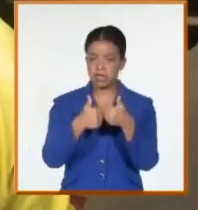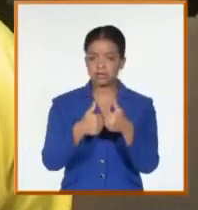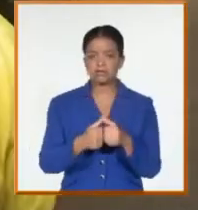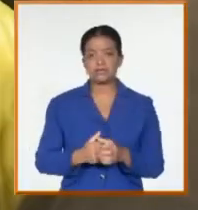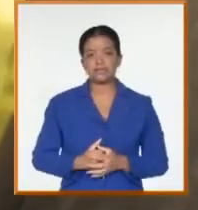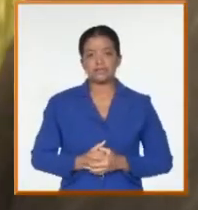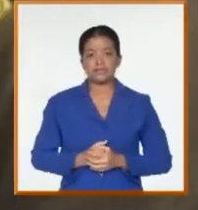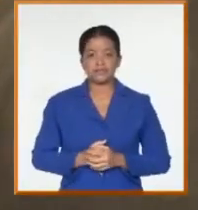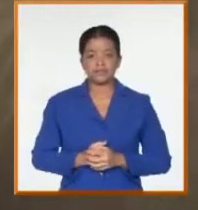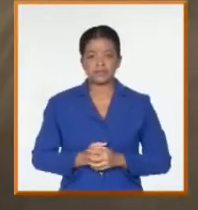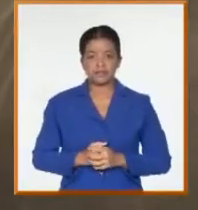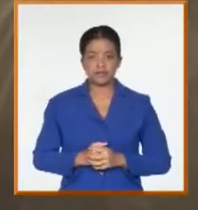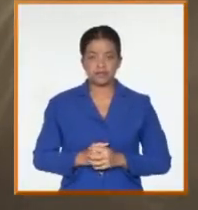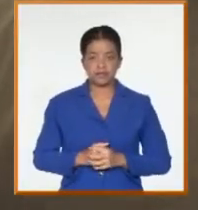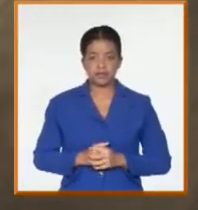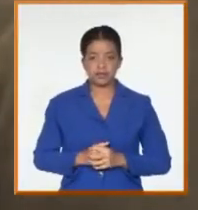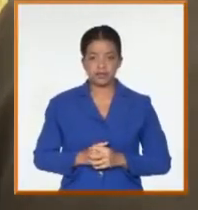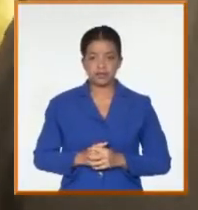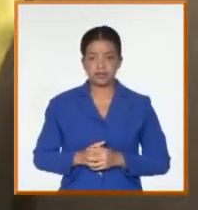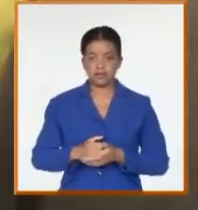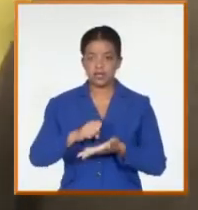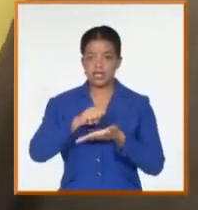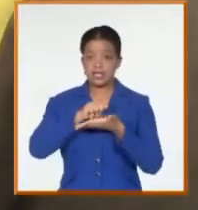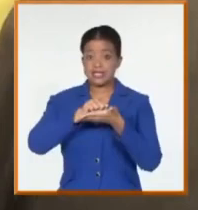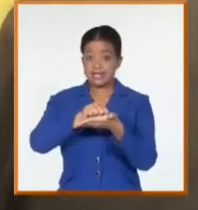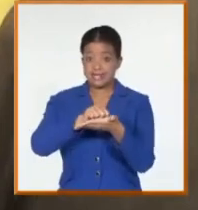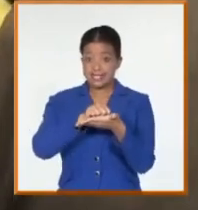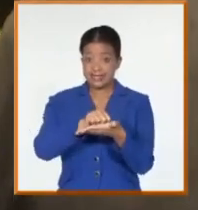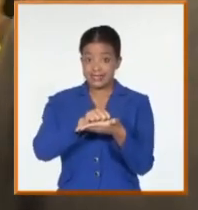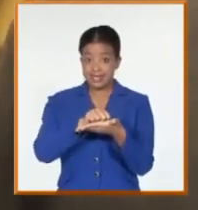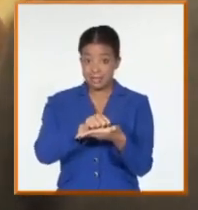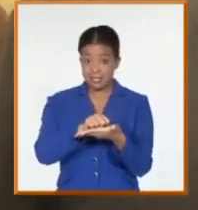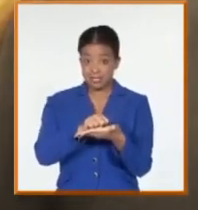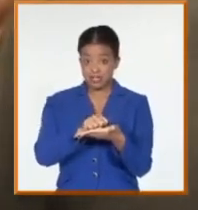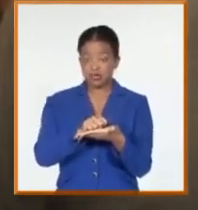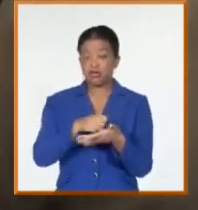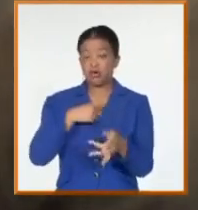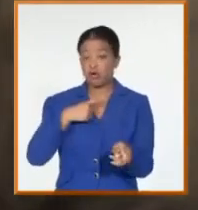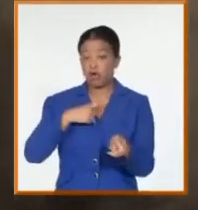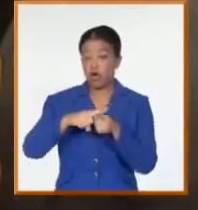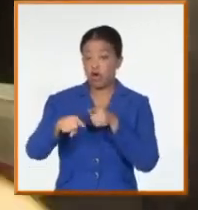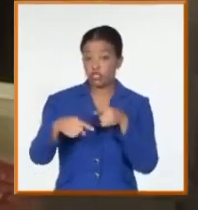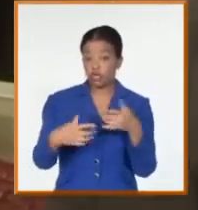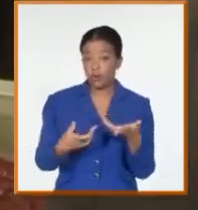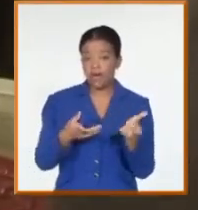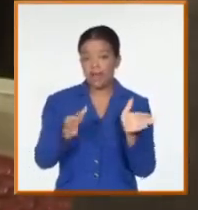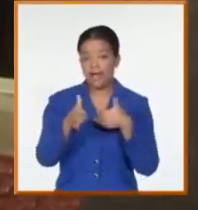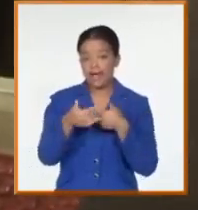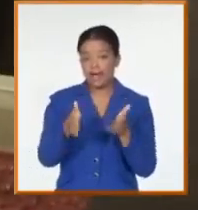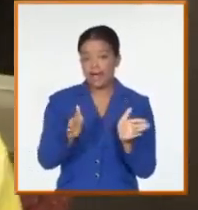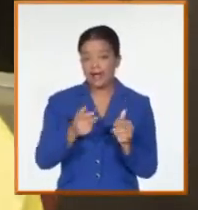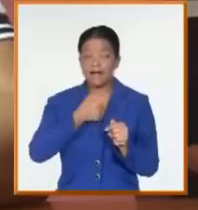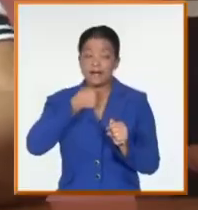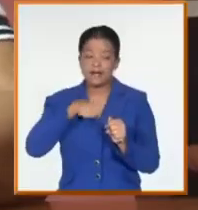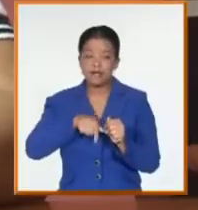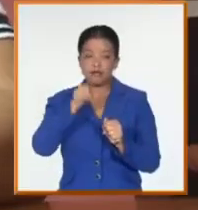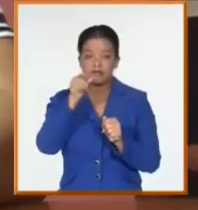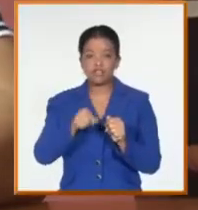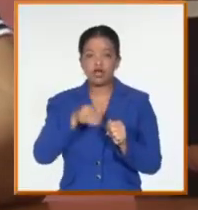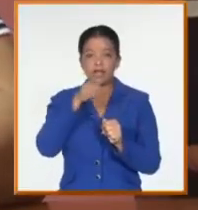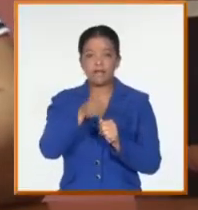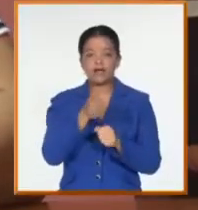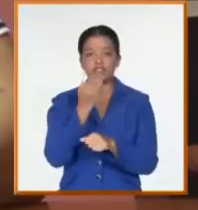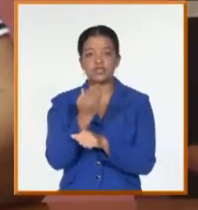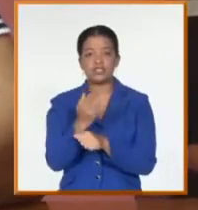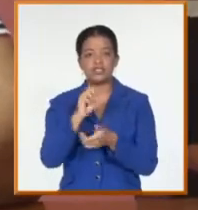otro de los servicios que se implementa es el de extra cuando el cliente acceda a la unidad que solicita el servicio es